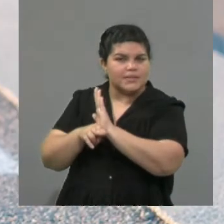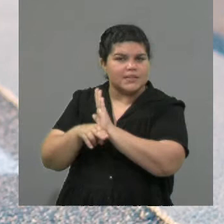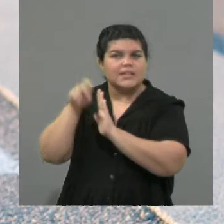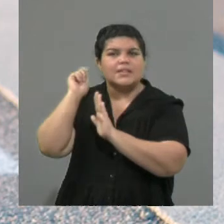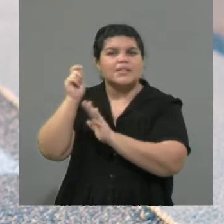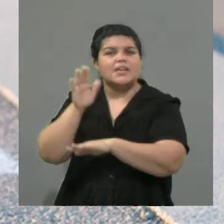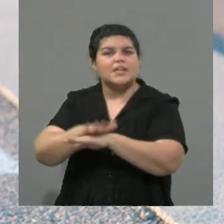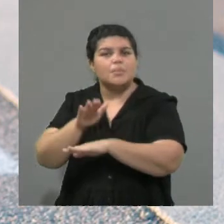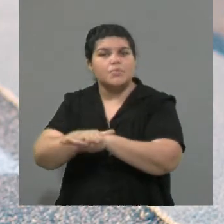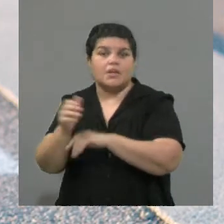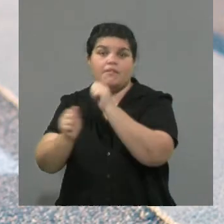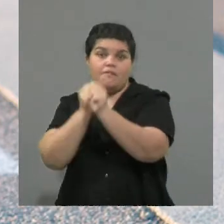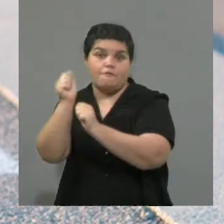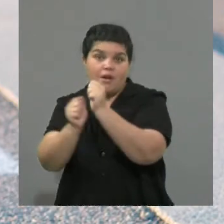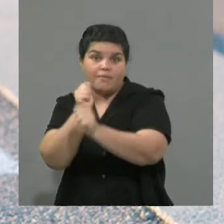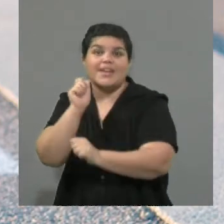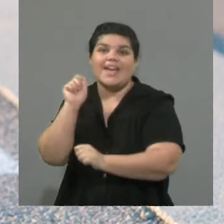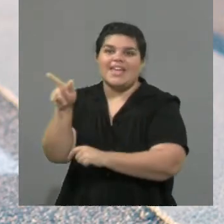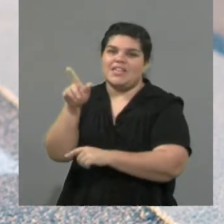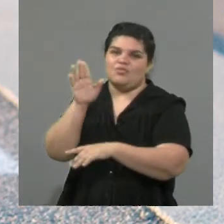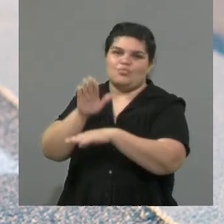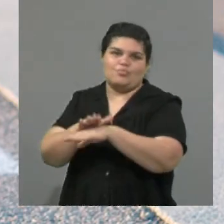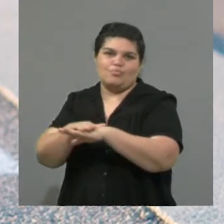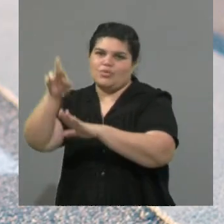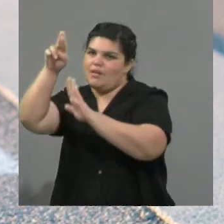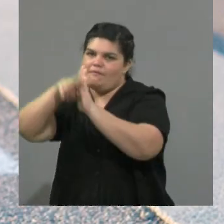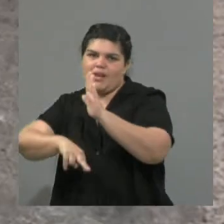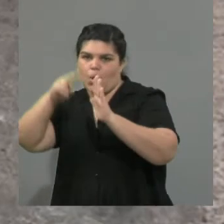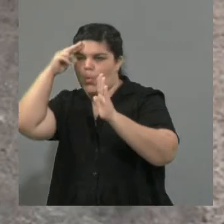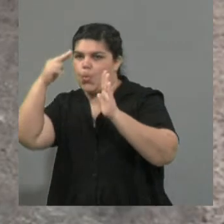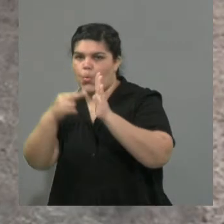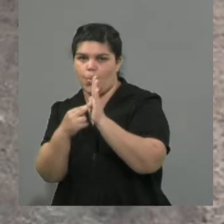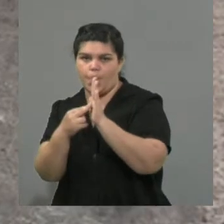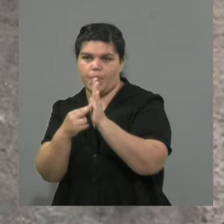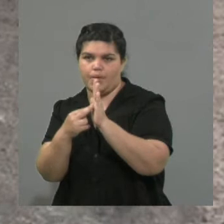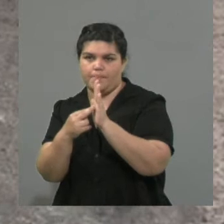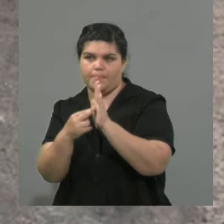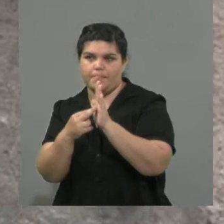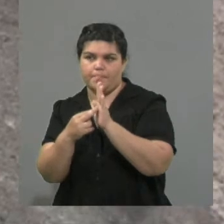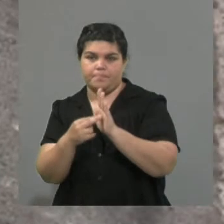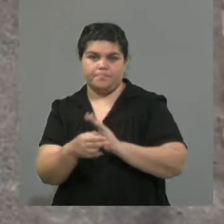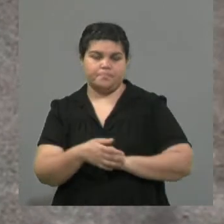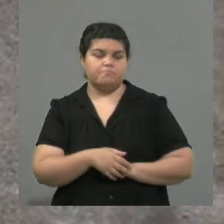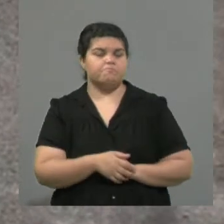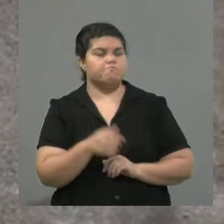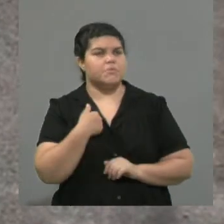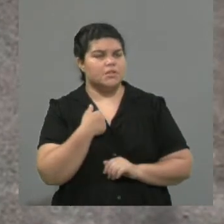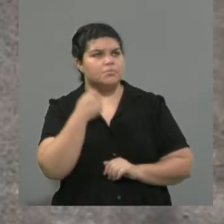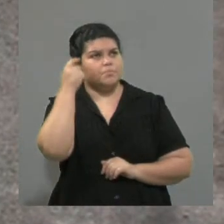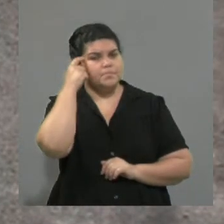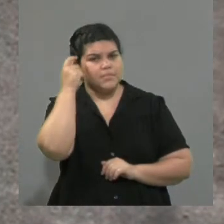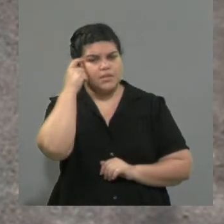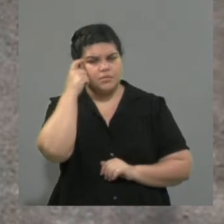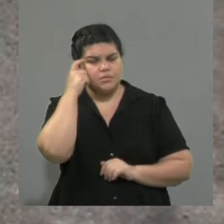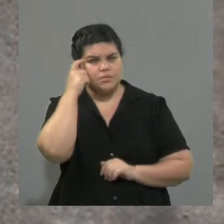fabricantes que venden los vehículos en Argentina. Claro. Bien. Sí. No, pensaba en